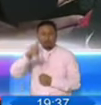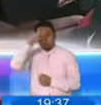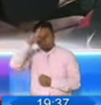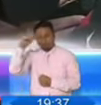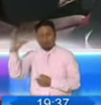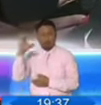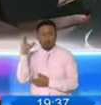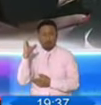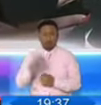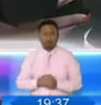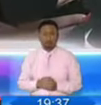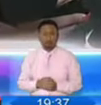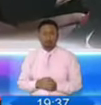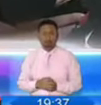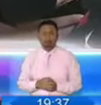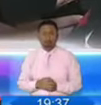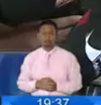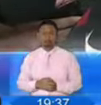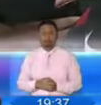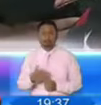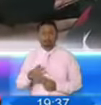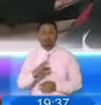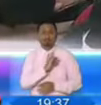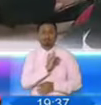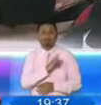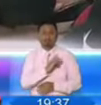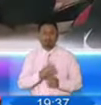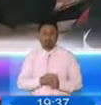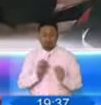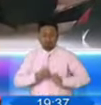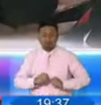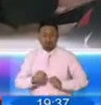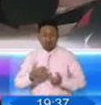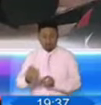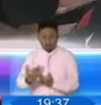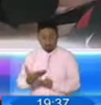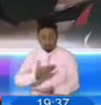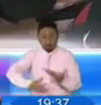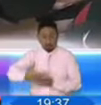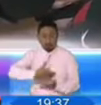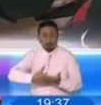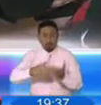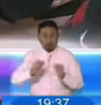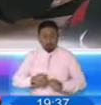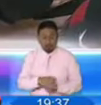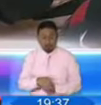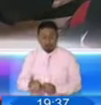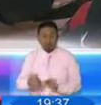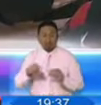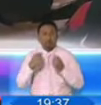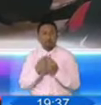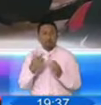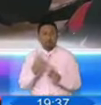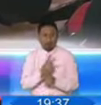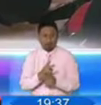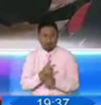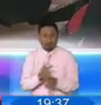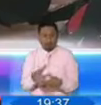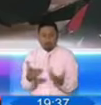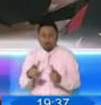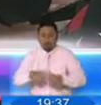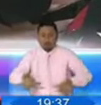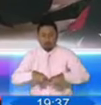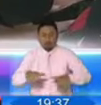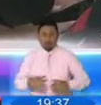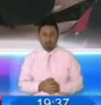vecinos como son Colombia, como es Perú, también con Chile, para poder compartir información y poder determinar estas redes que hacen este